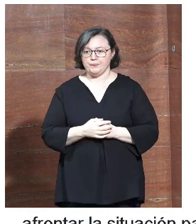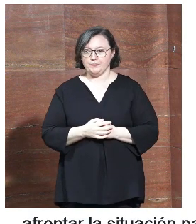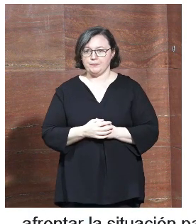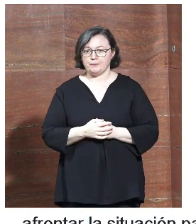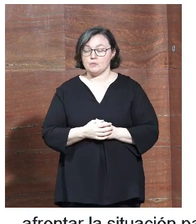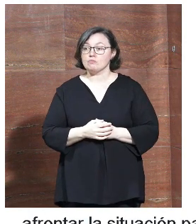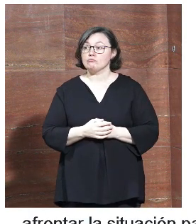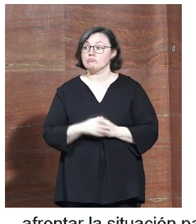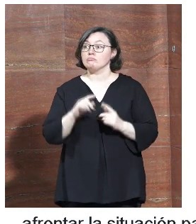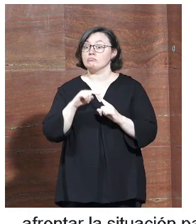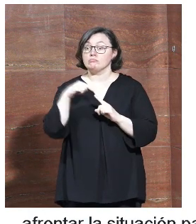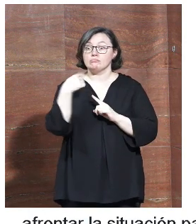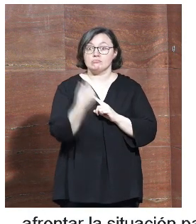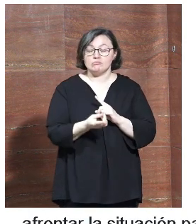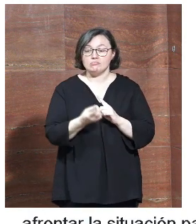Con lo cual,